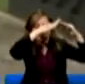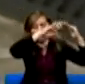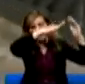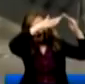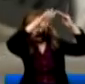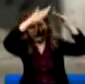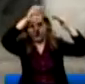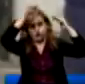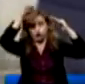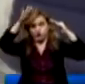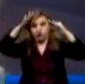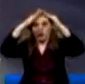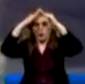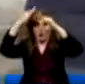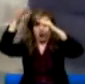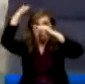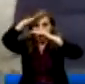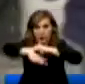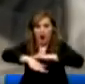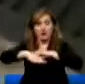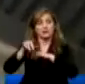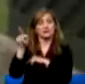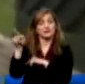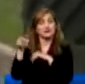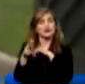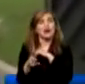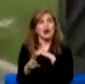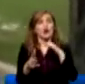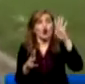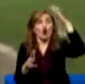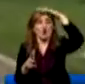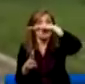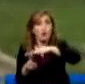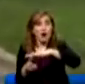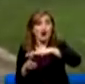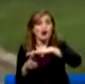su casa, don Freddy. Así es, señorita, buenos días.